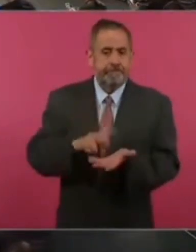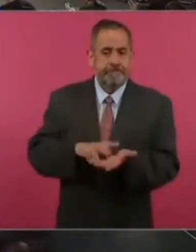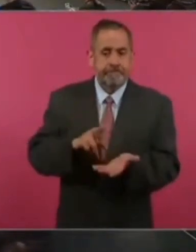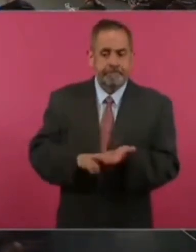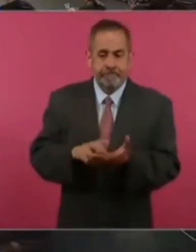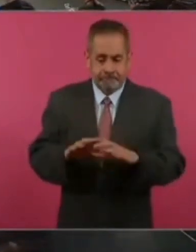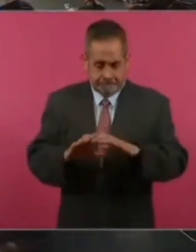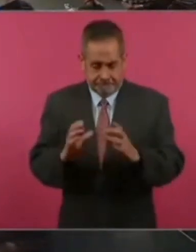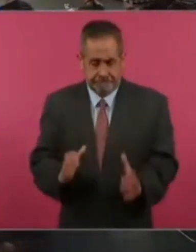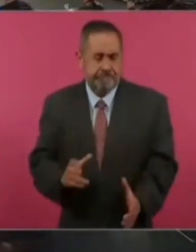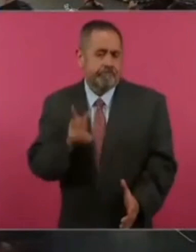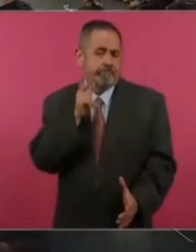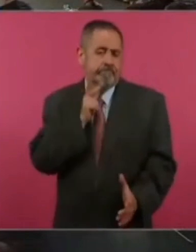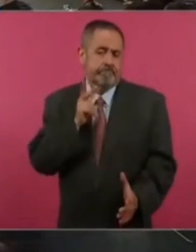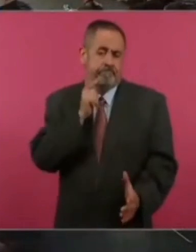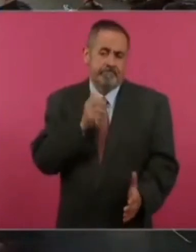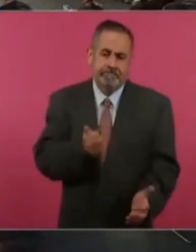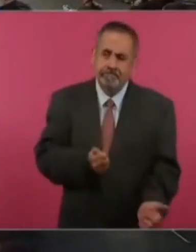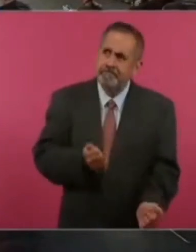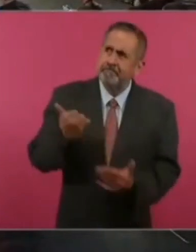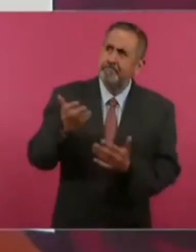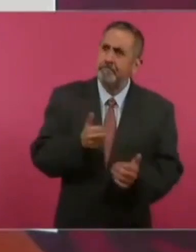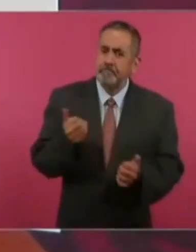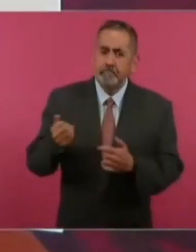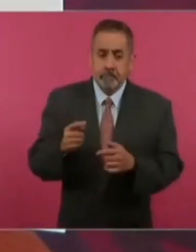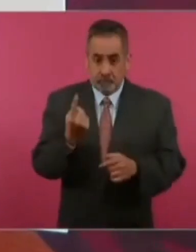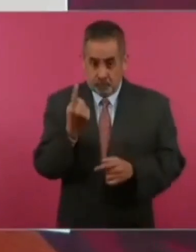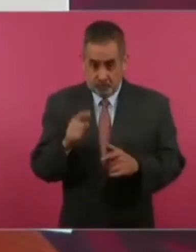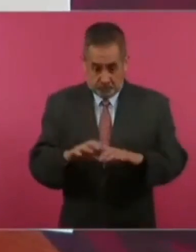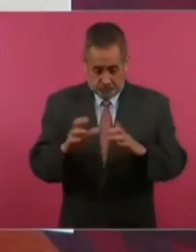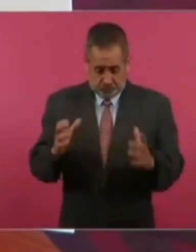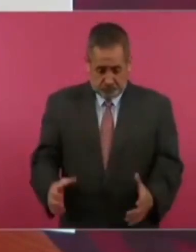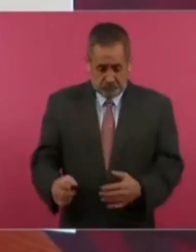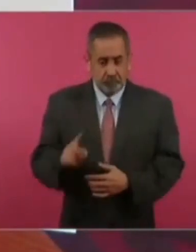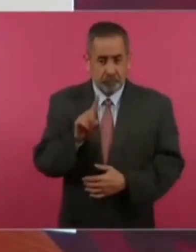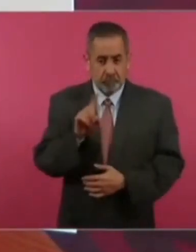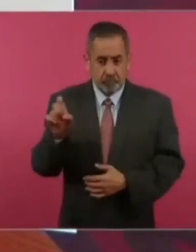del petróleo, más de $100 por barril,